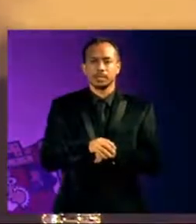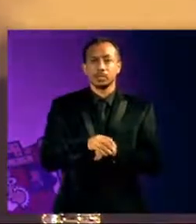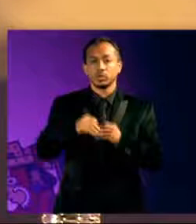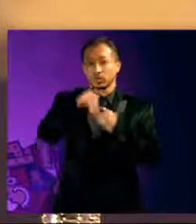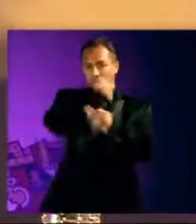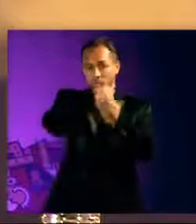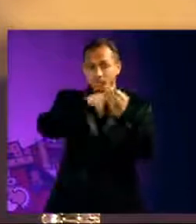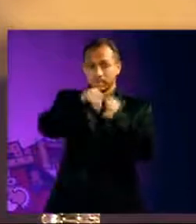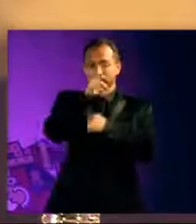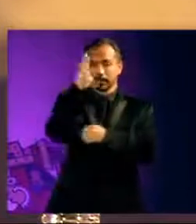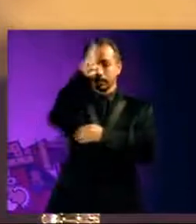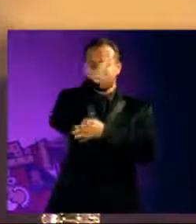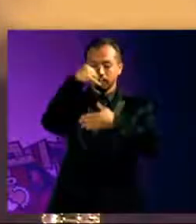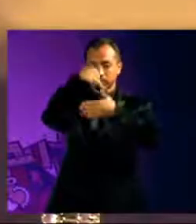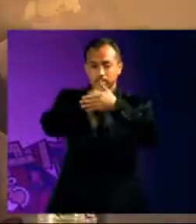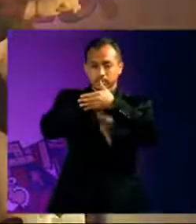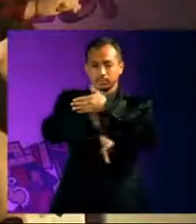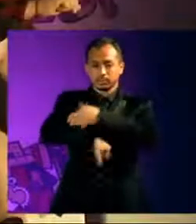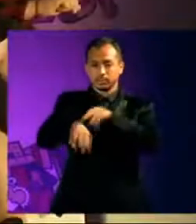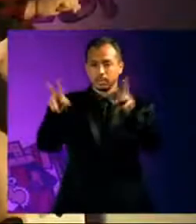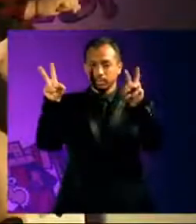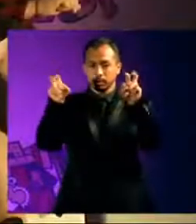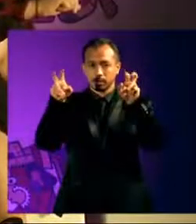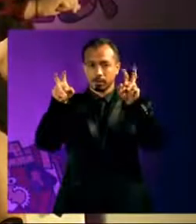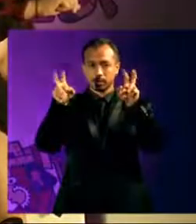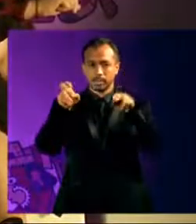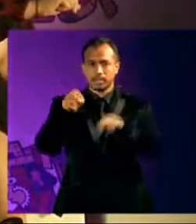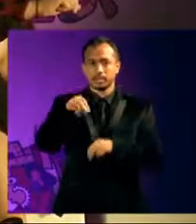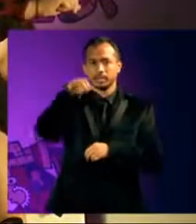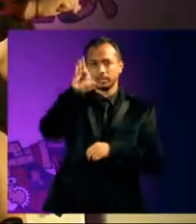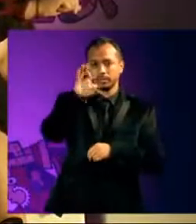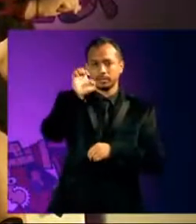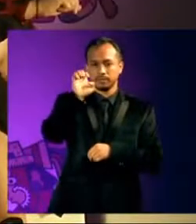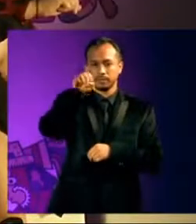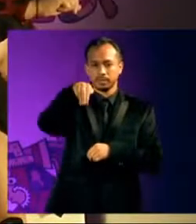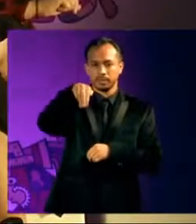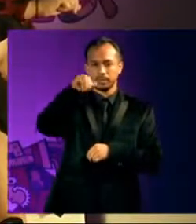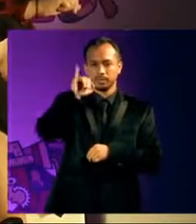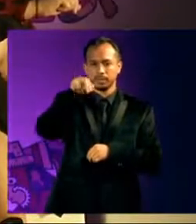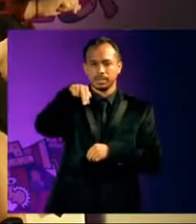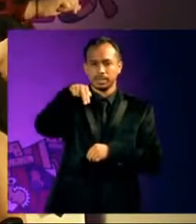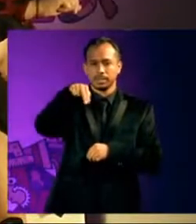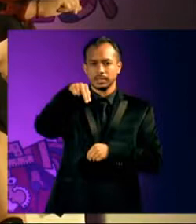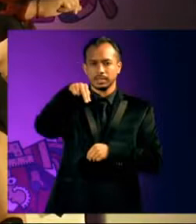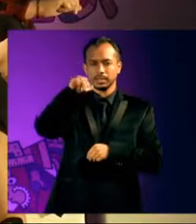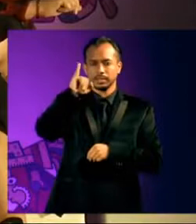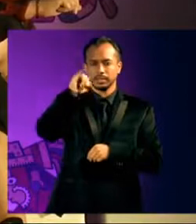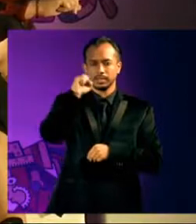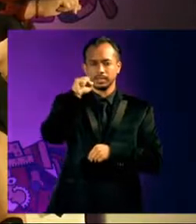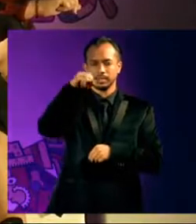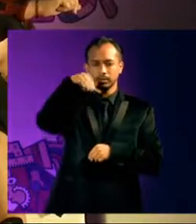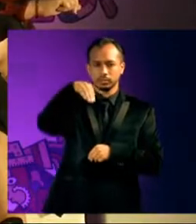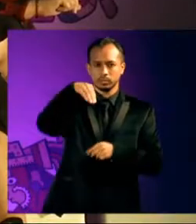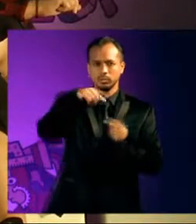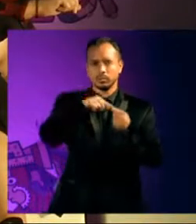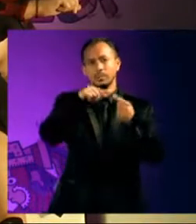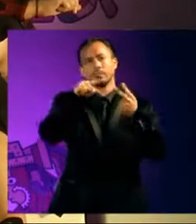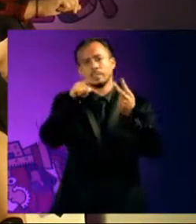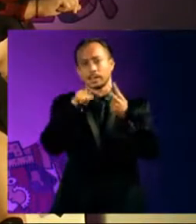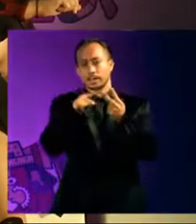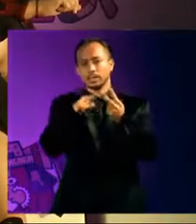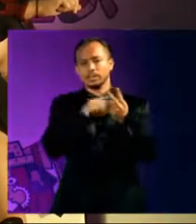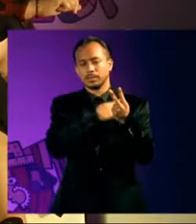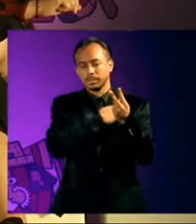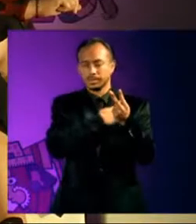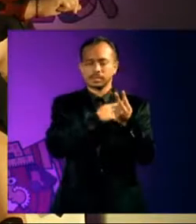feministas sobre el optimismo sobre la crueldad sobre él o